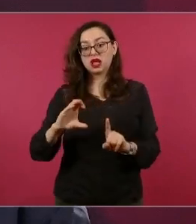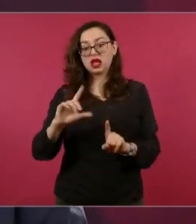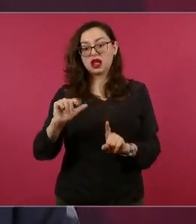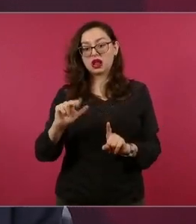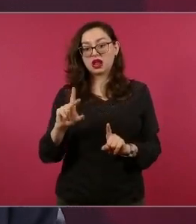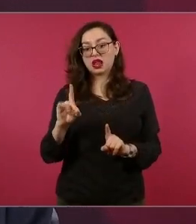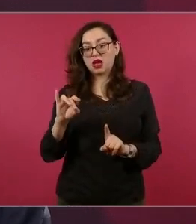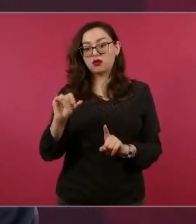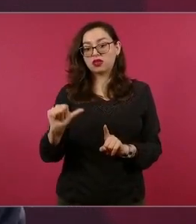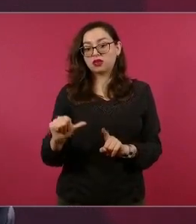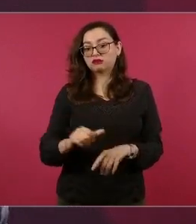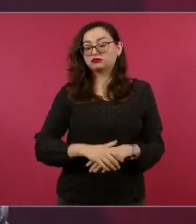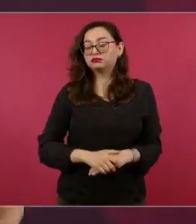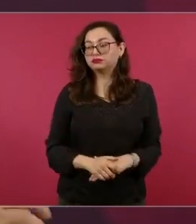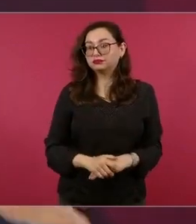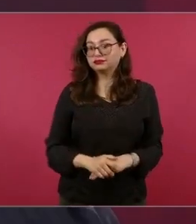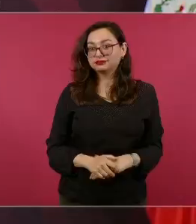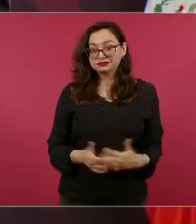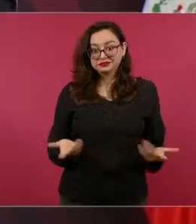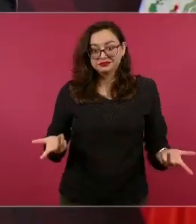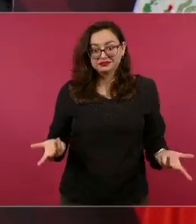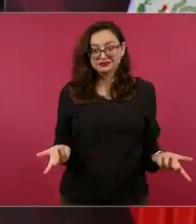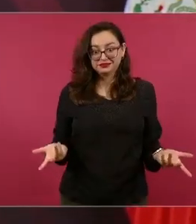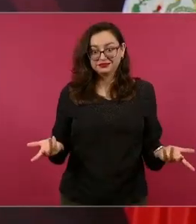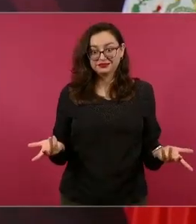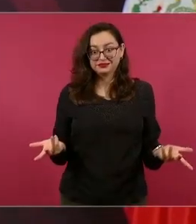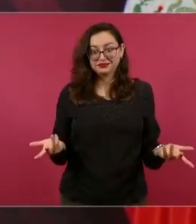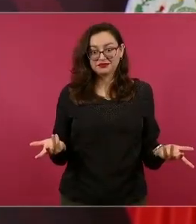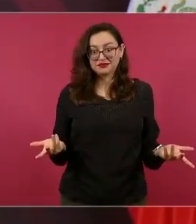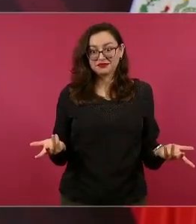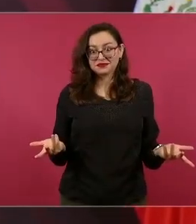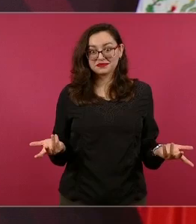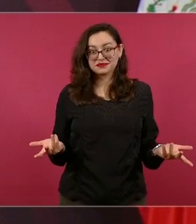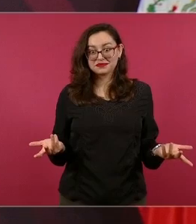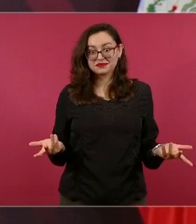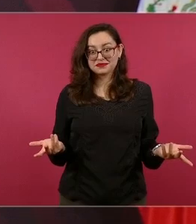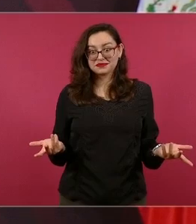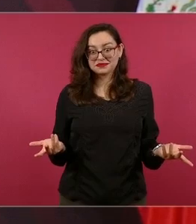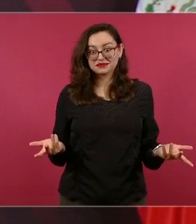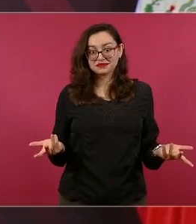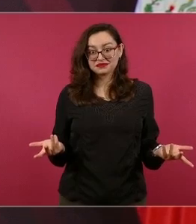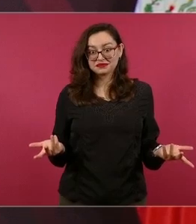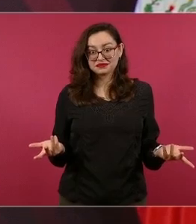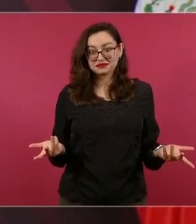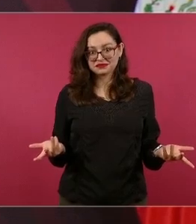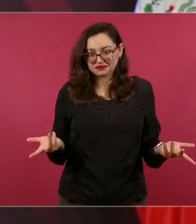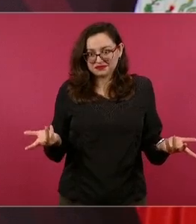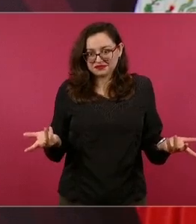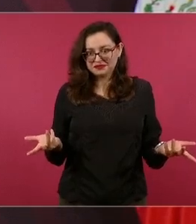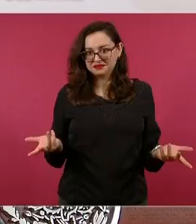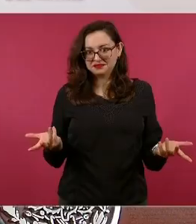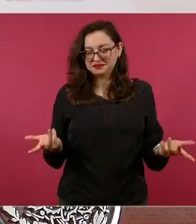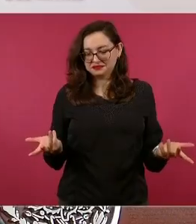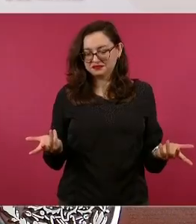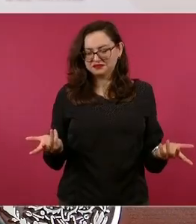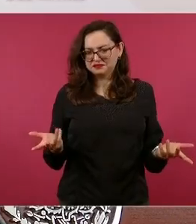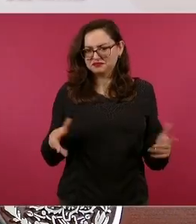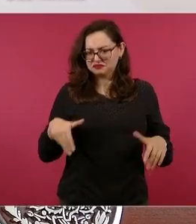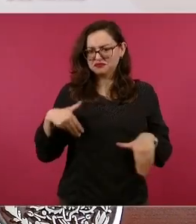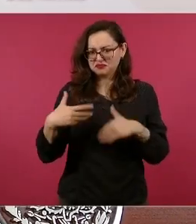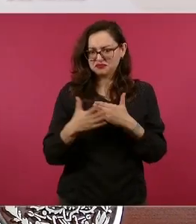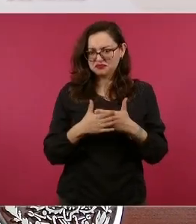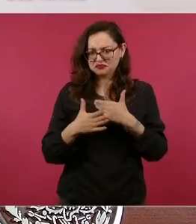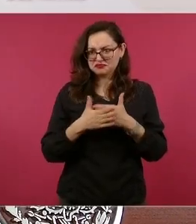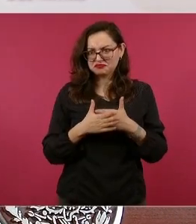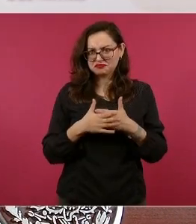El pueblo, ¿qué? ¿No vamos a poder elegir a un juez que el pueblo no va a